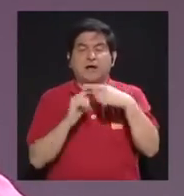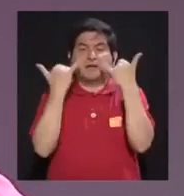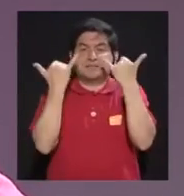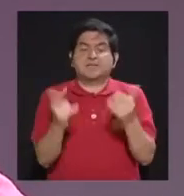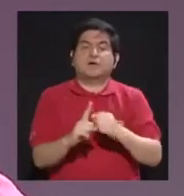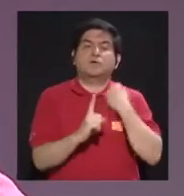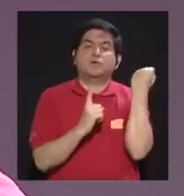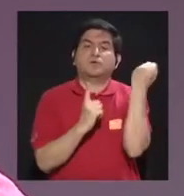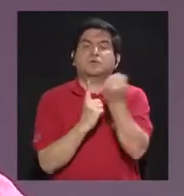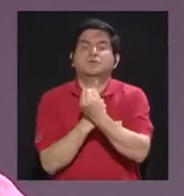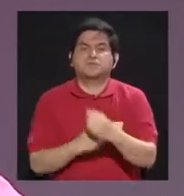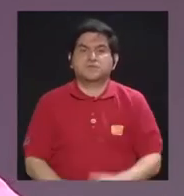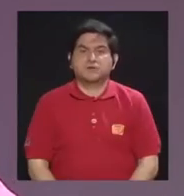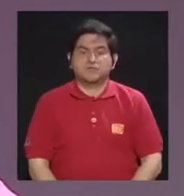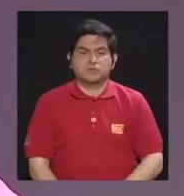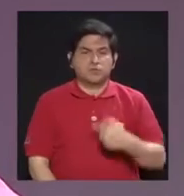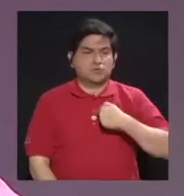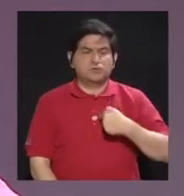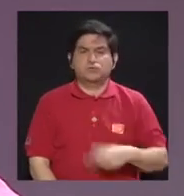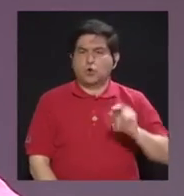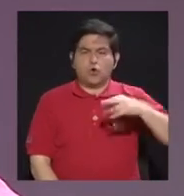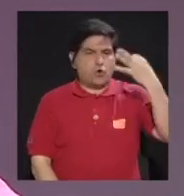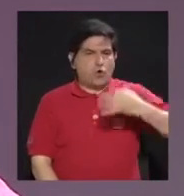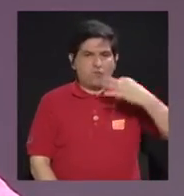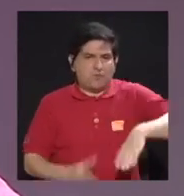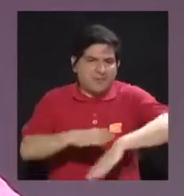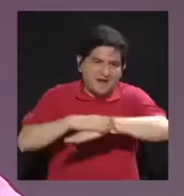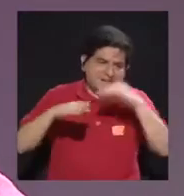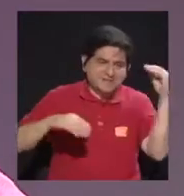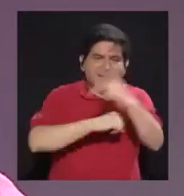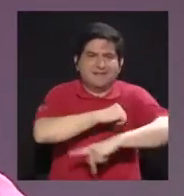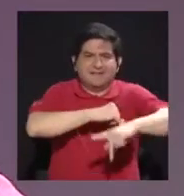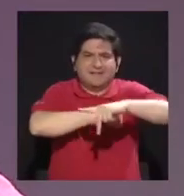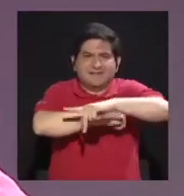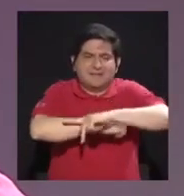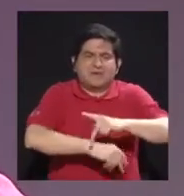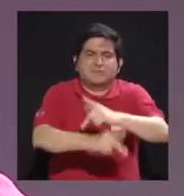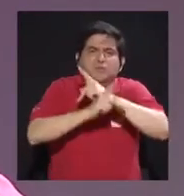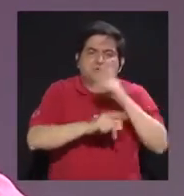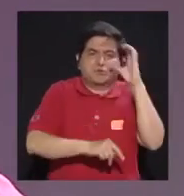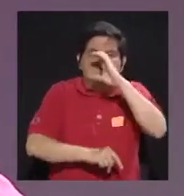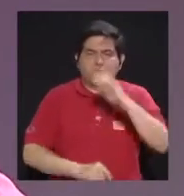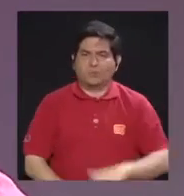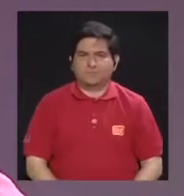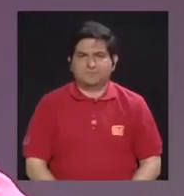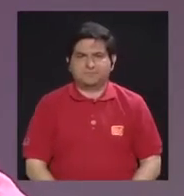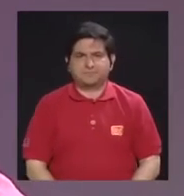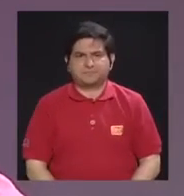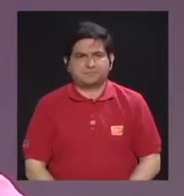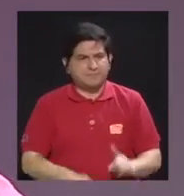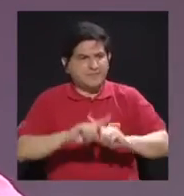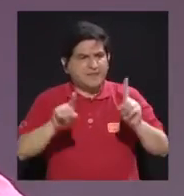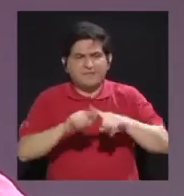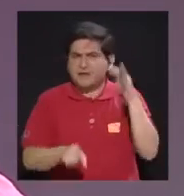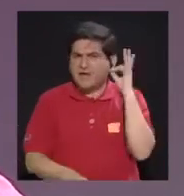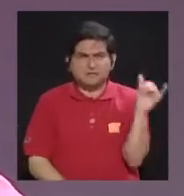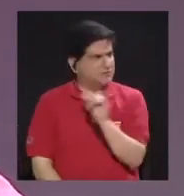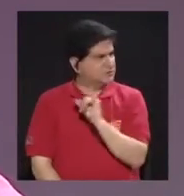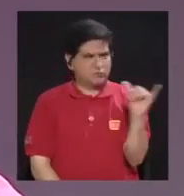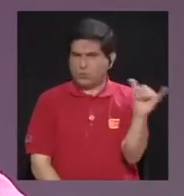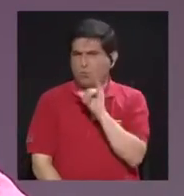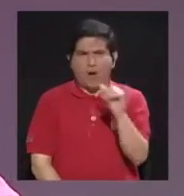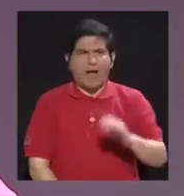una situación de exilio no formal. Por lo tanto, es lo que ocurre también con varias mujeres, en